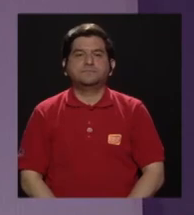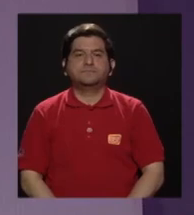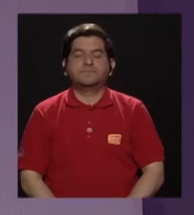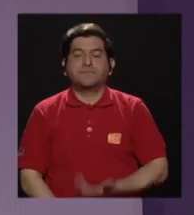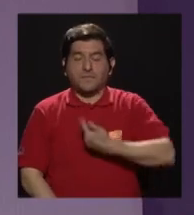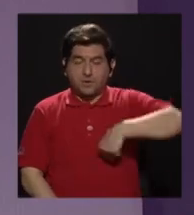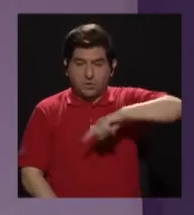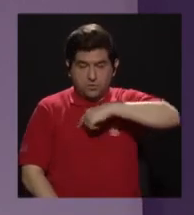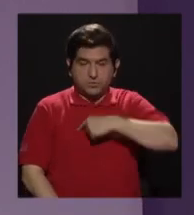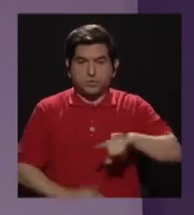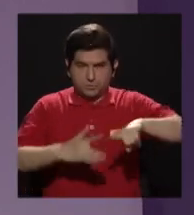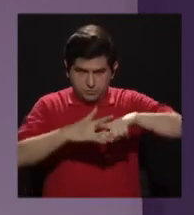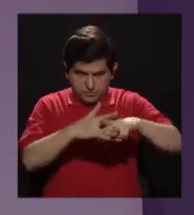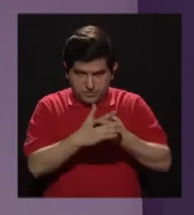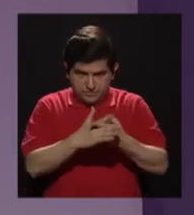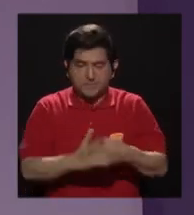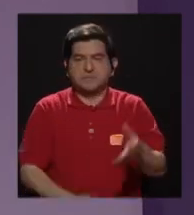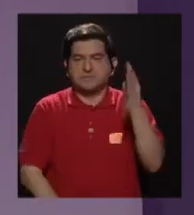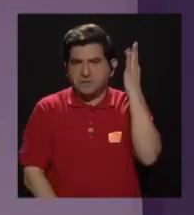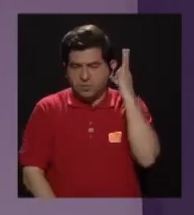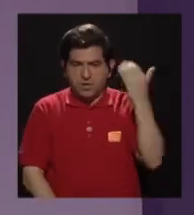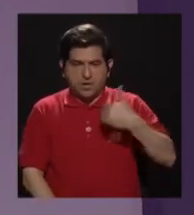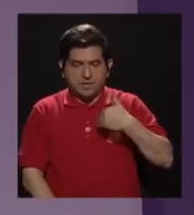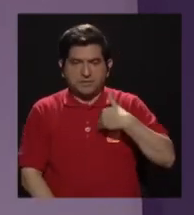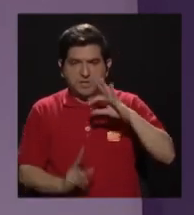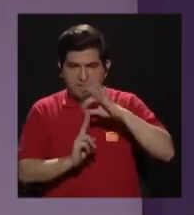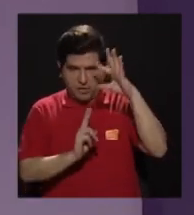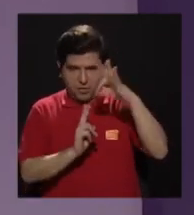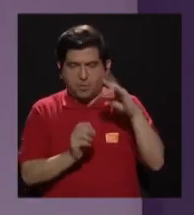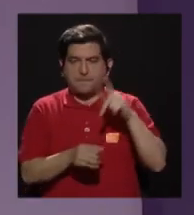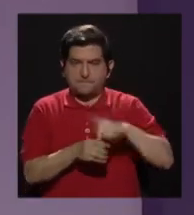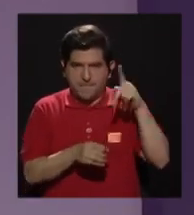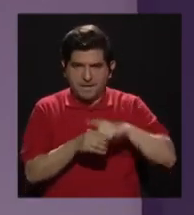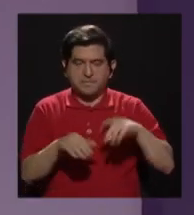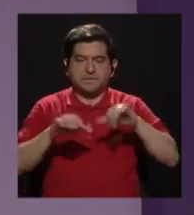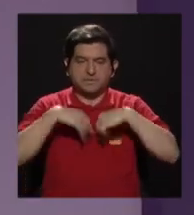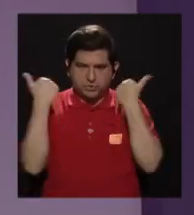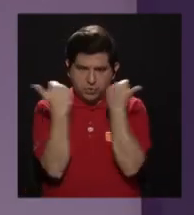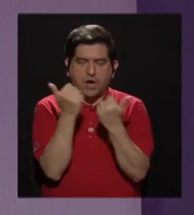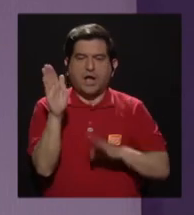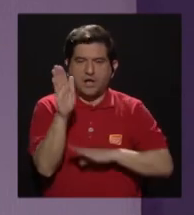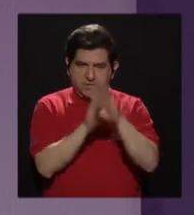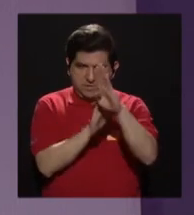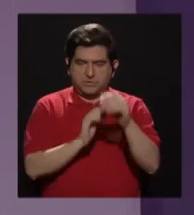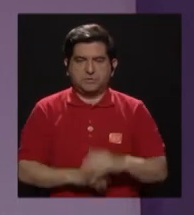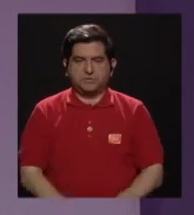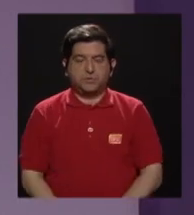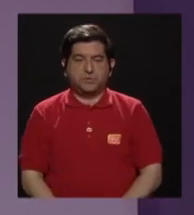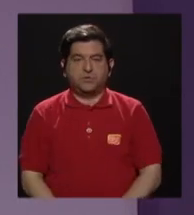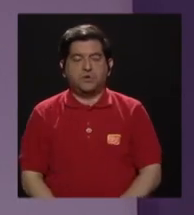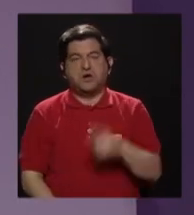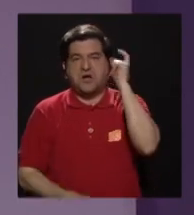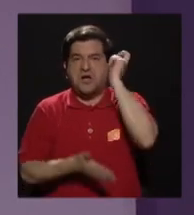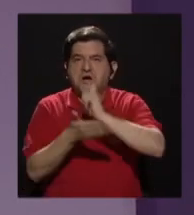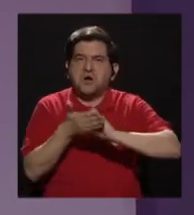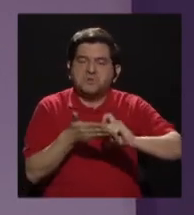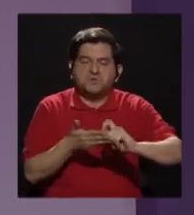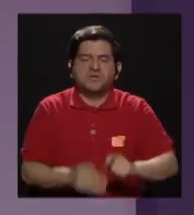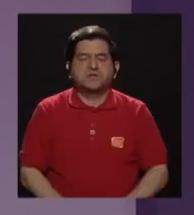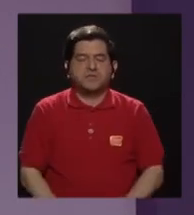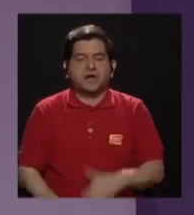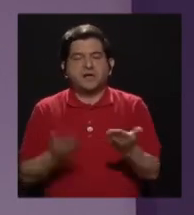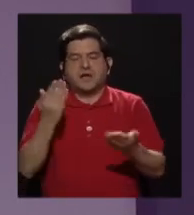cuando comenzaron las chicas que tienen la posibilidad de participar en una asociación de desarrollo, como que de secretaria, como de